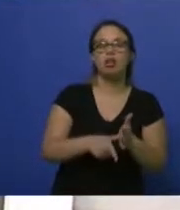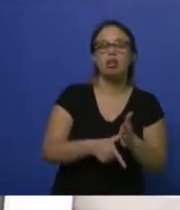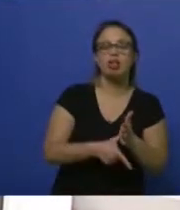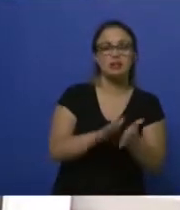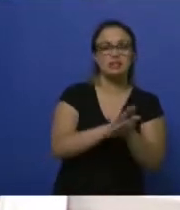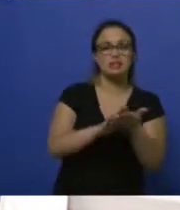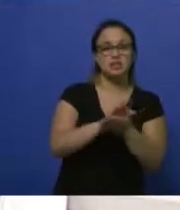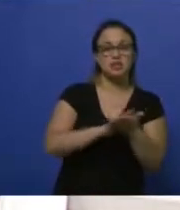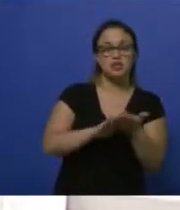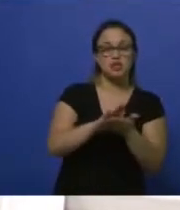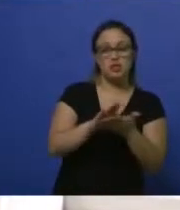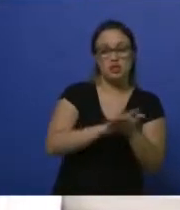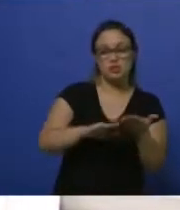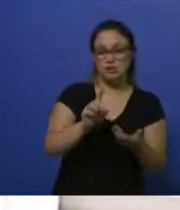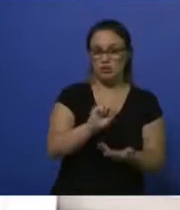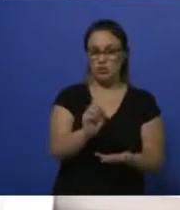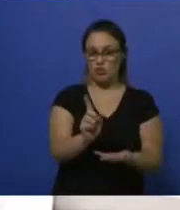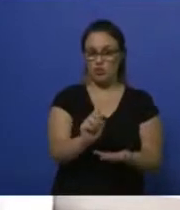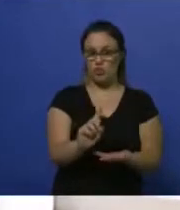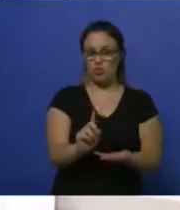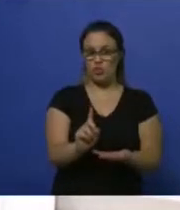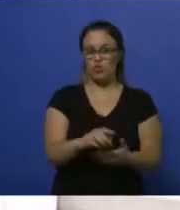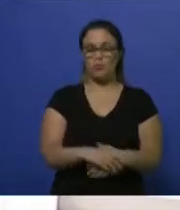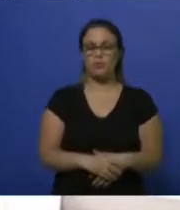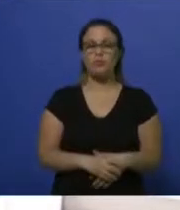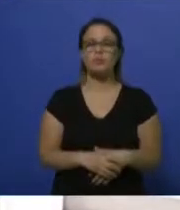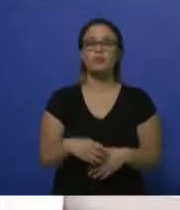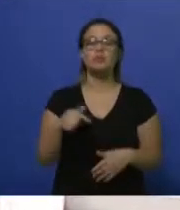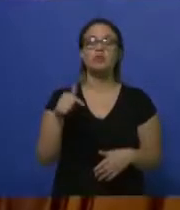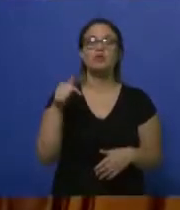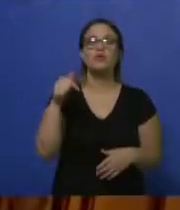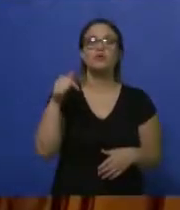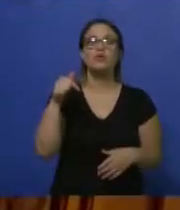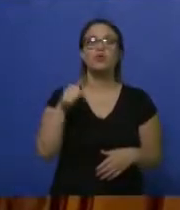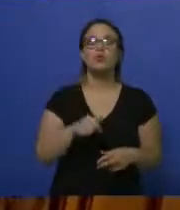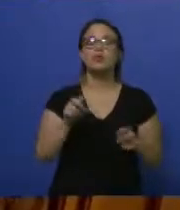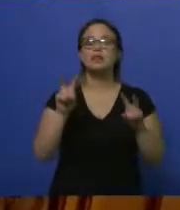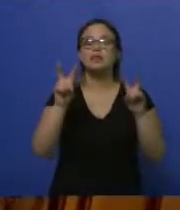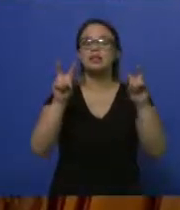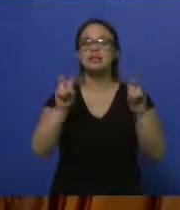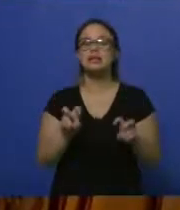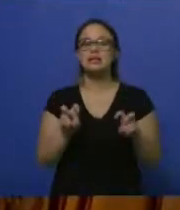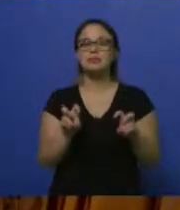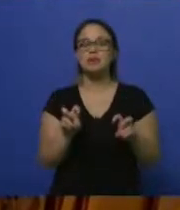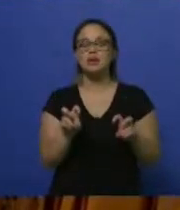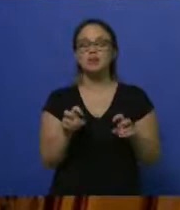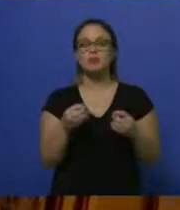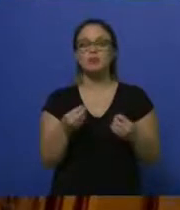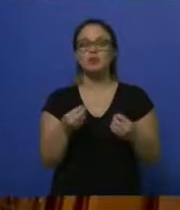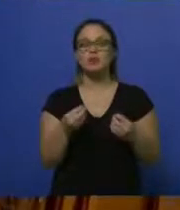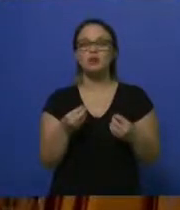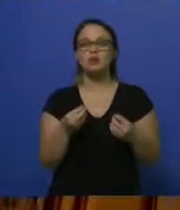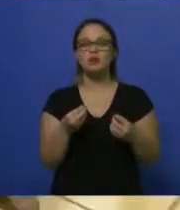exigencias de Villa María. Hoy traemos de nuevo sobre este tema, porque ante una especulación política